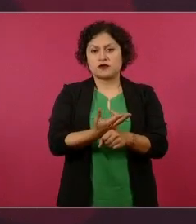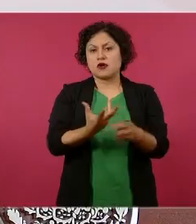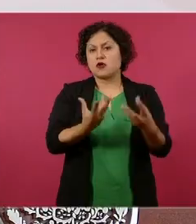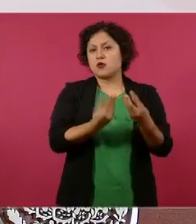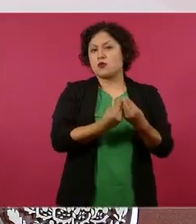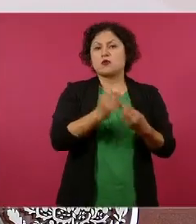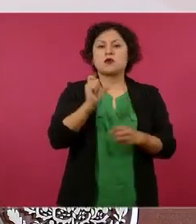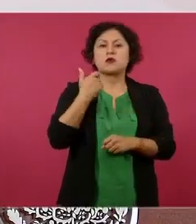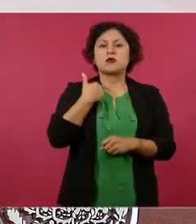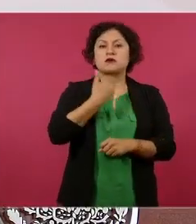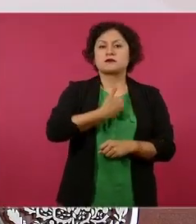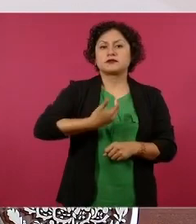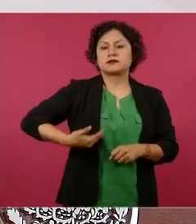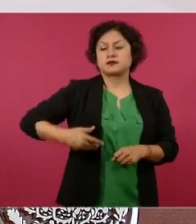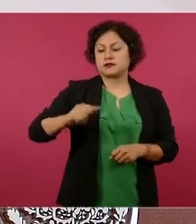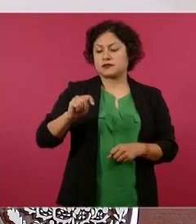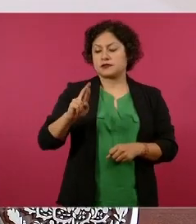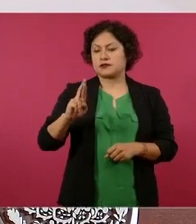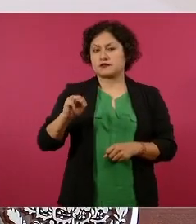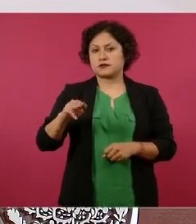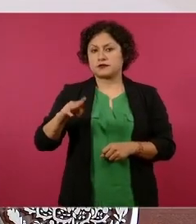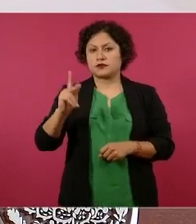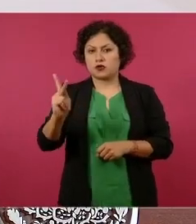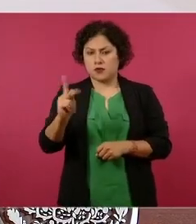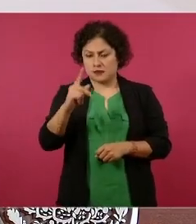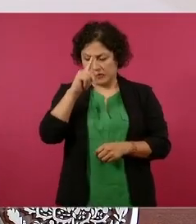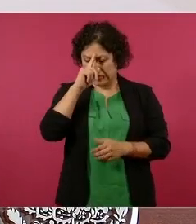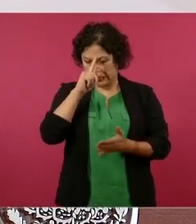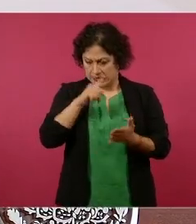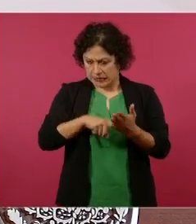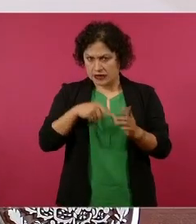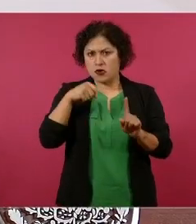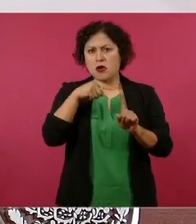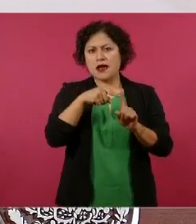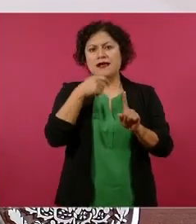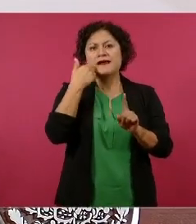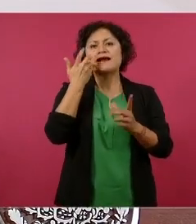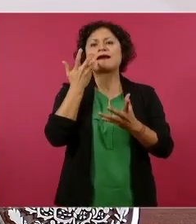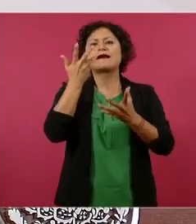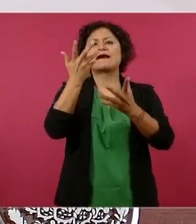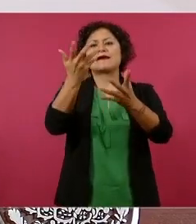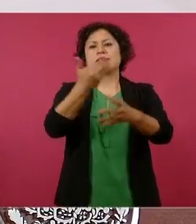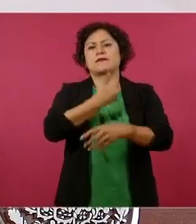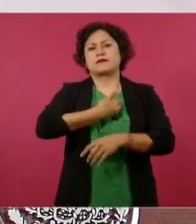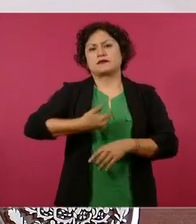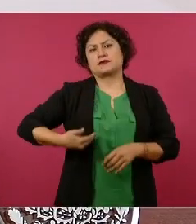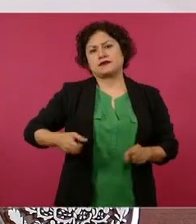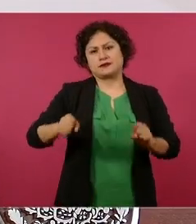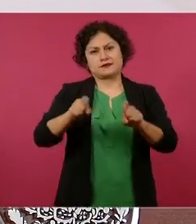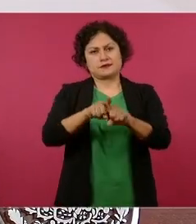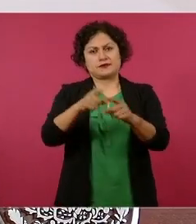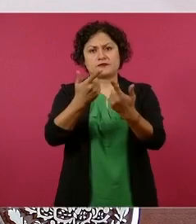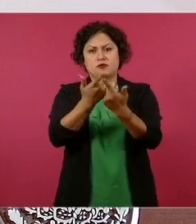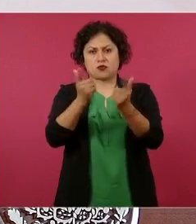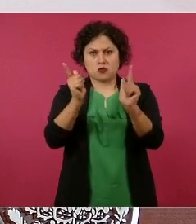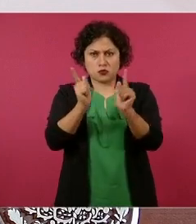Creo que hasta aspiraba a la presidencia del Partido